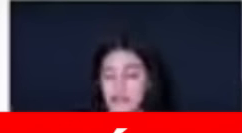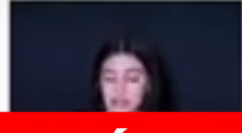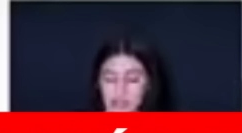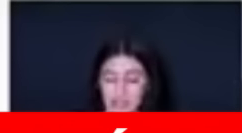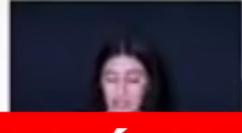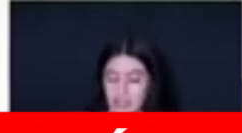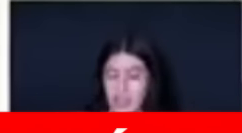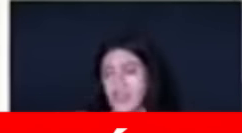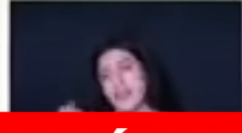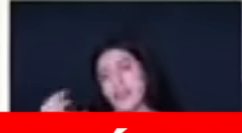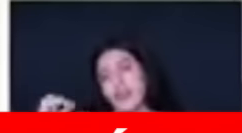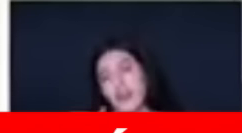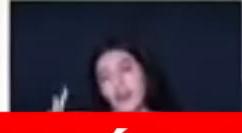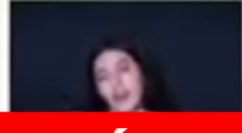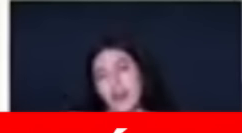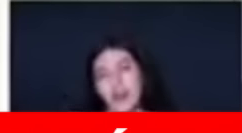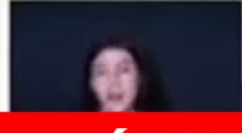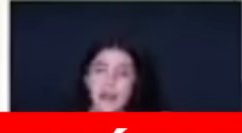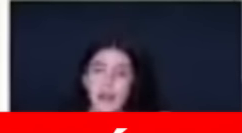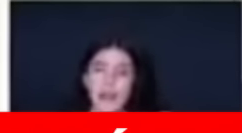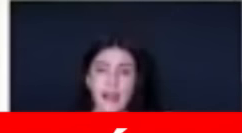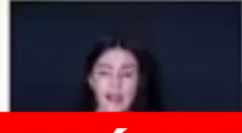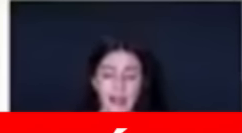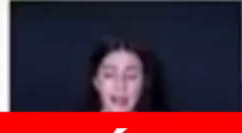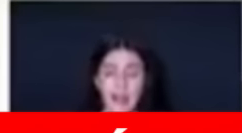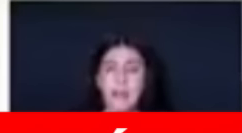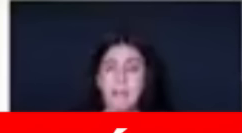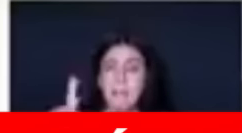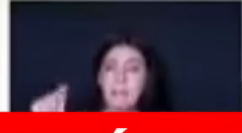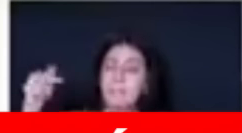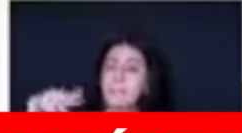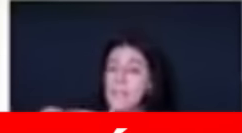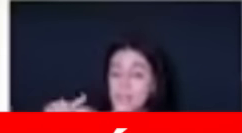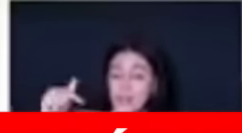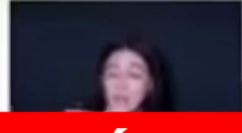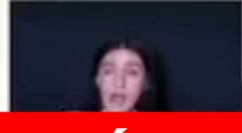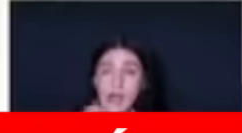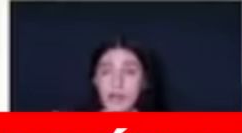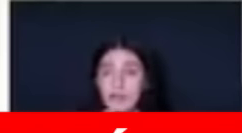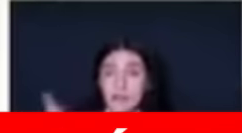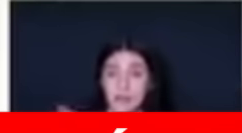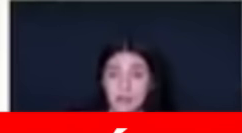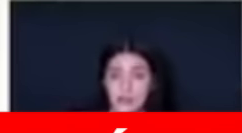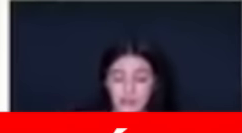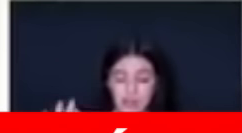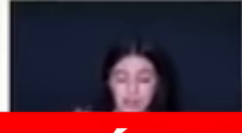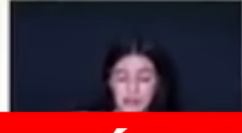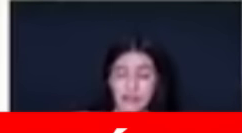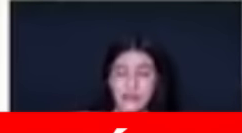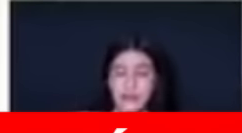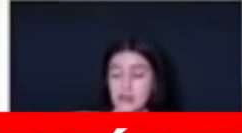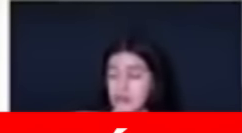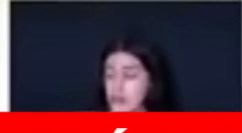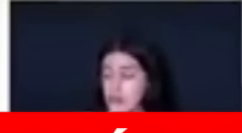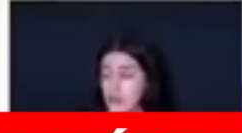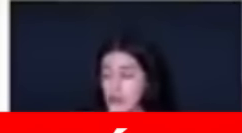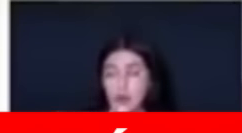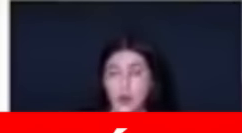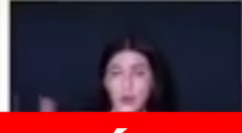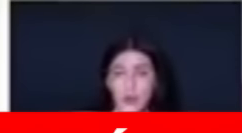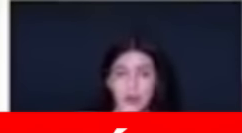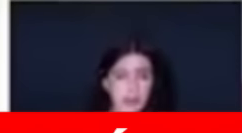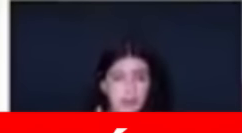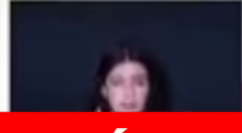no genera votos para el régimen. Y aquí hay una gobernadora que combate el crimen de manera frontal,